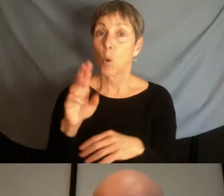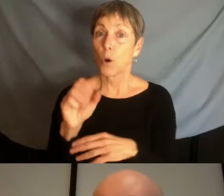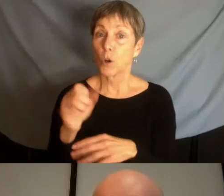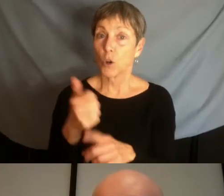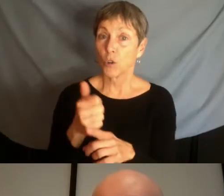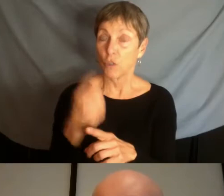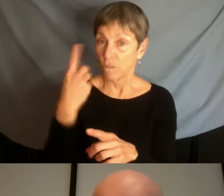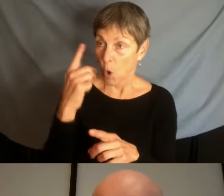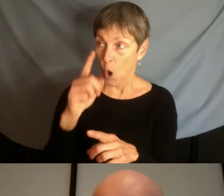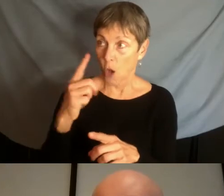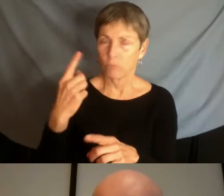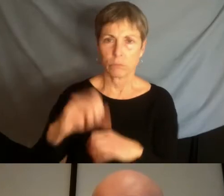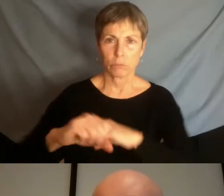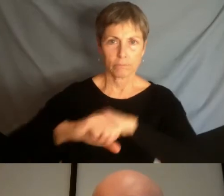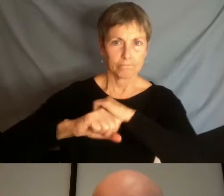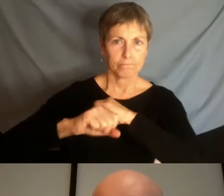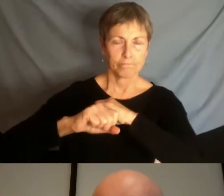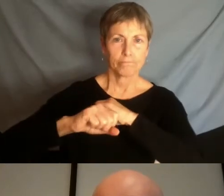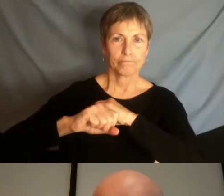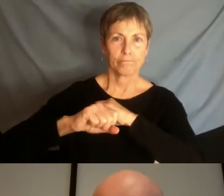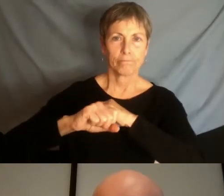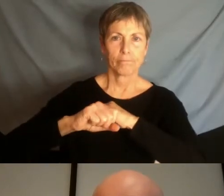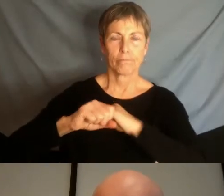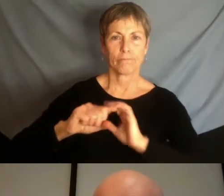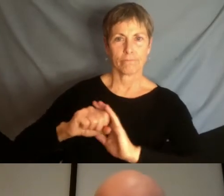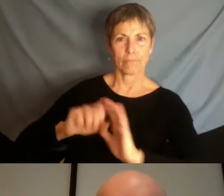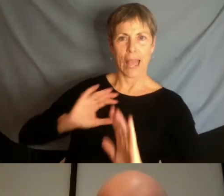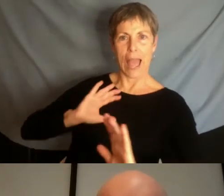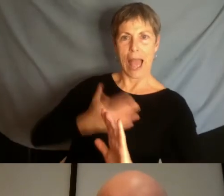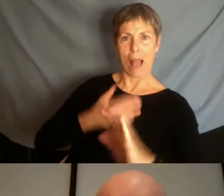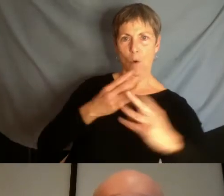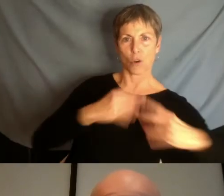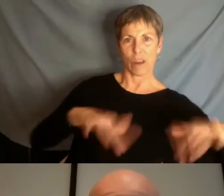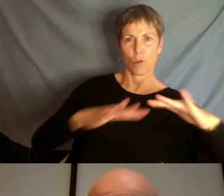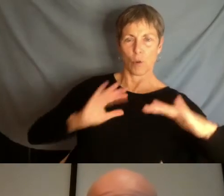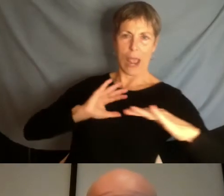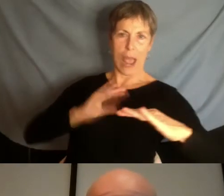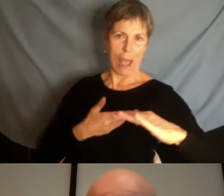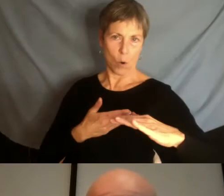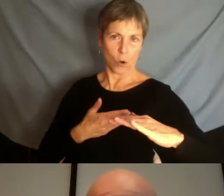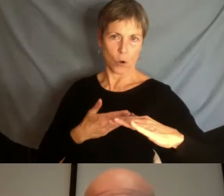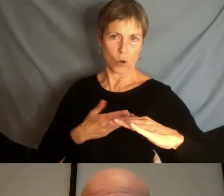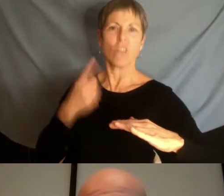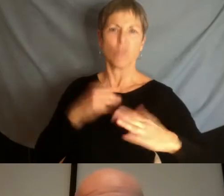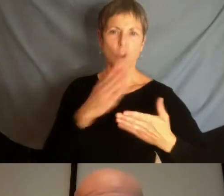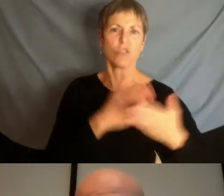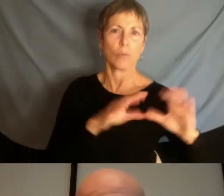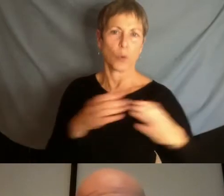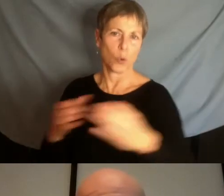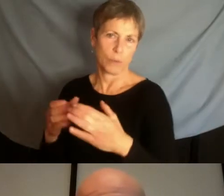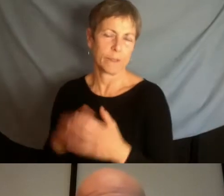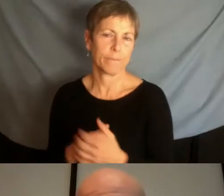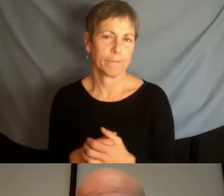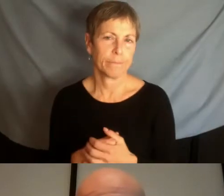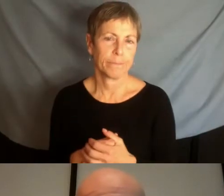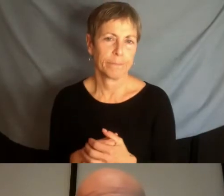las fronteras están hechas para hacer un cumplimiento de soberanía y territorialidad para solamente un